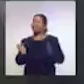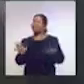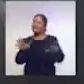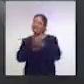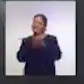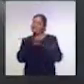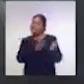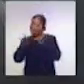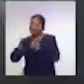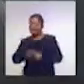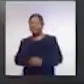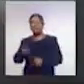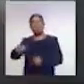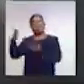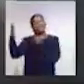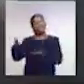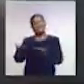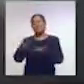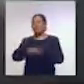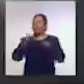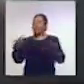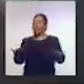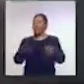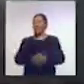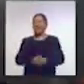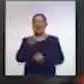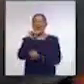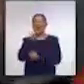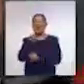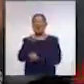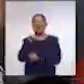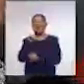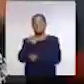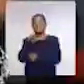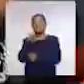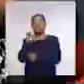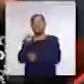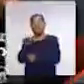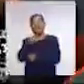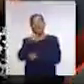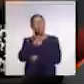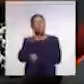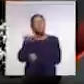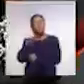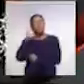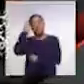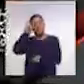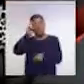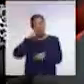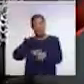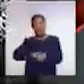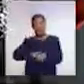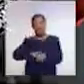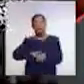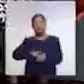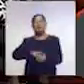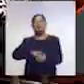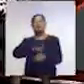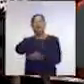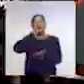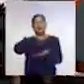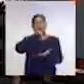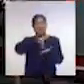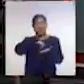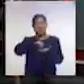estudio recibiendo en esta ocasión a Armando García Tepixle, es director del Centro Estatal de